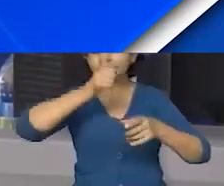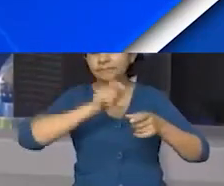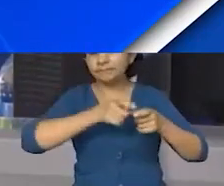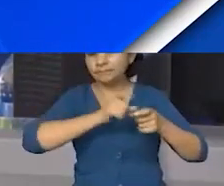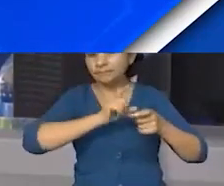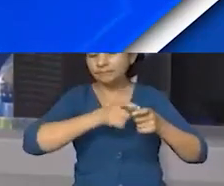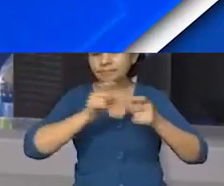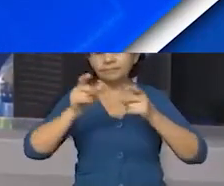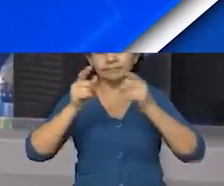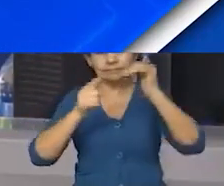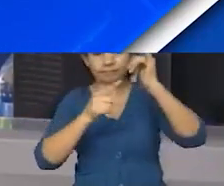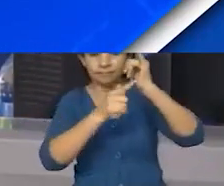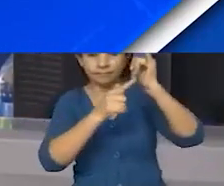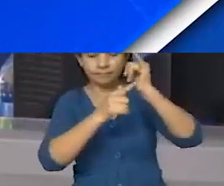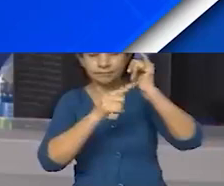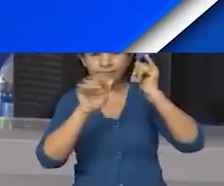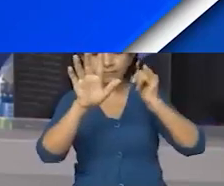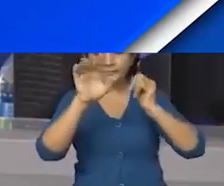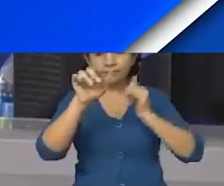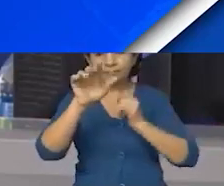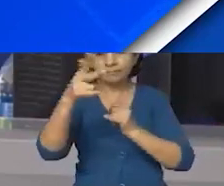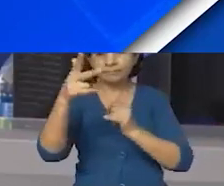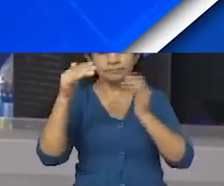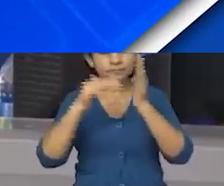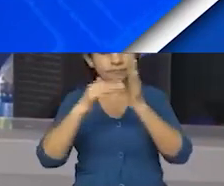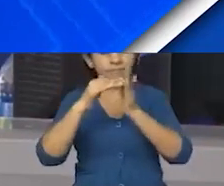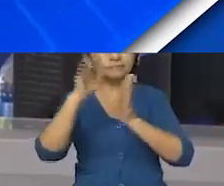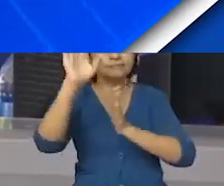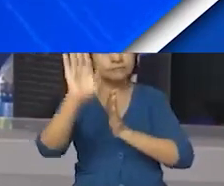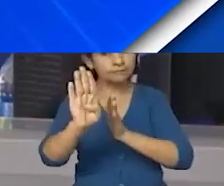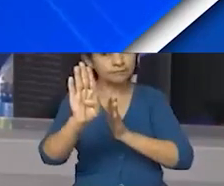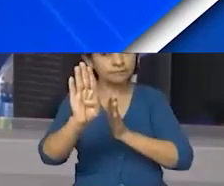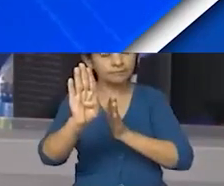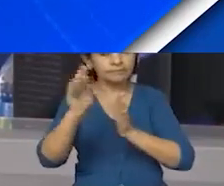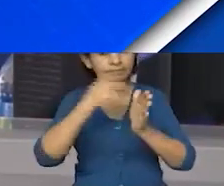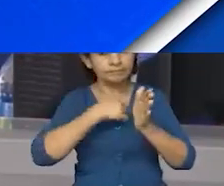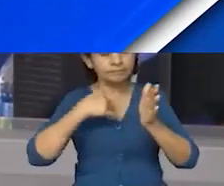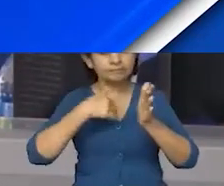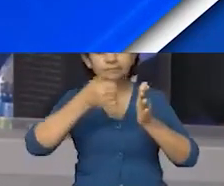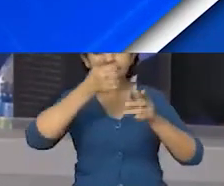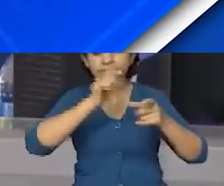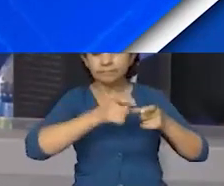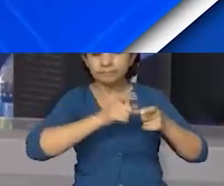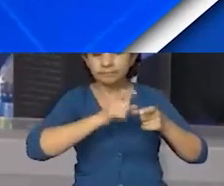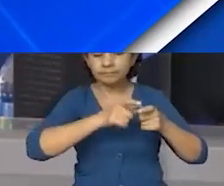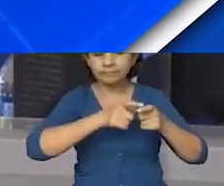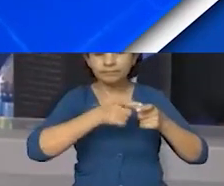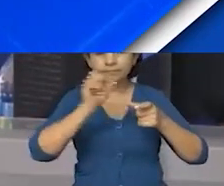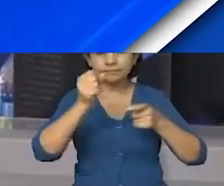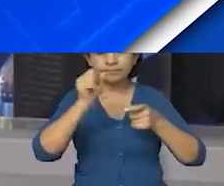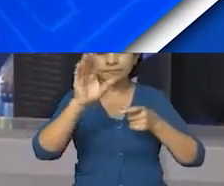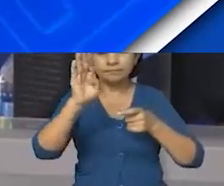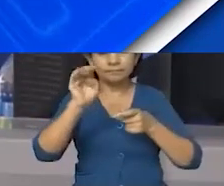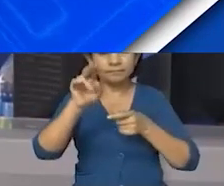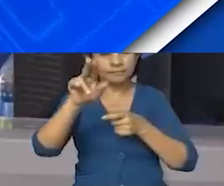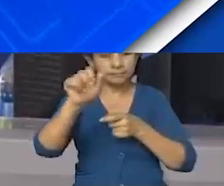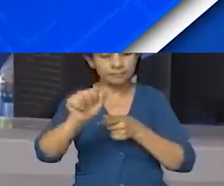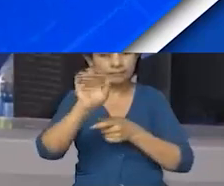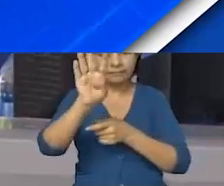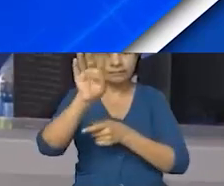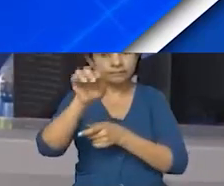agua potable de la ciudad de Tipitapa, 5.8 millones. Mejoramiento y ampliación del sistema de agua potable de la Sabana, 4.1 millones.